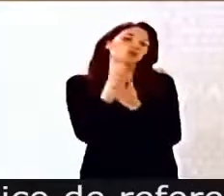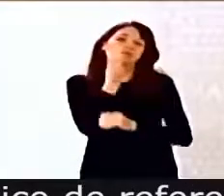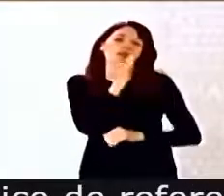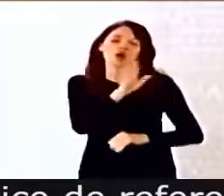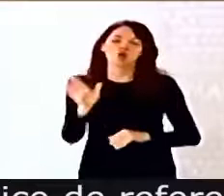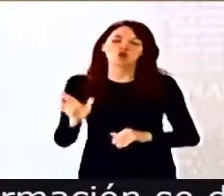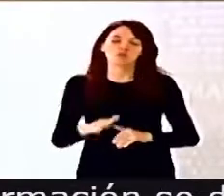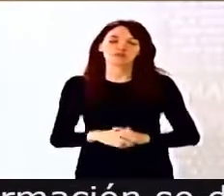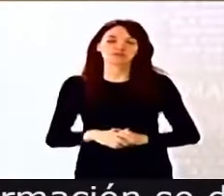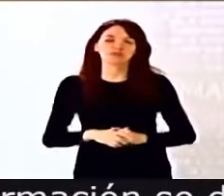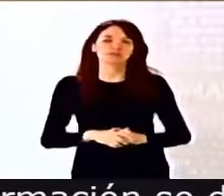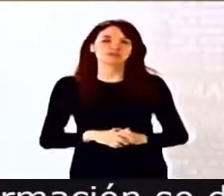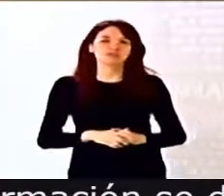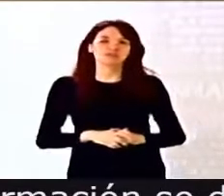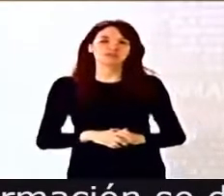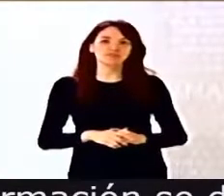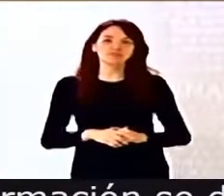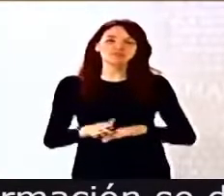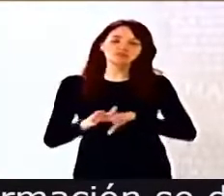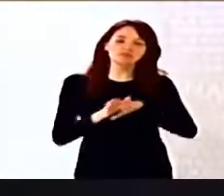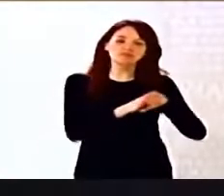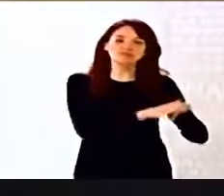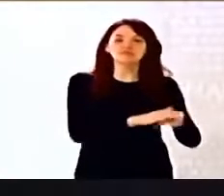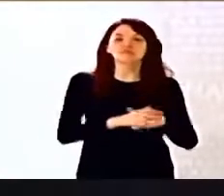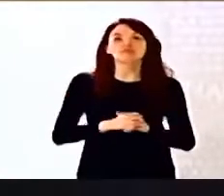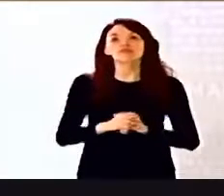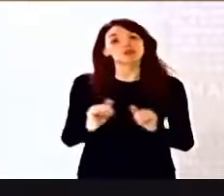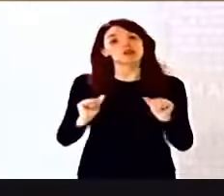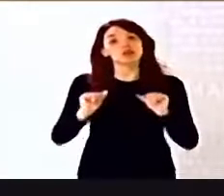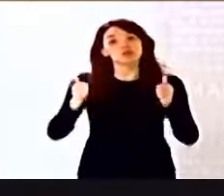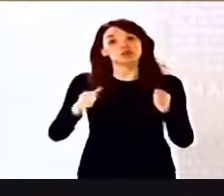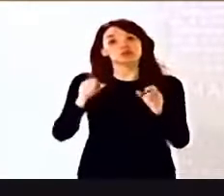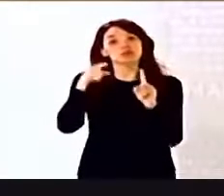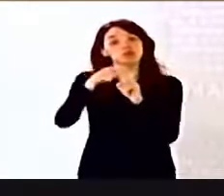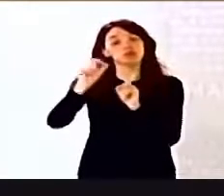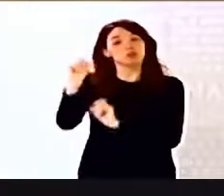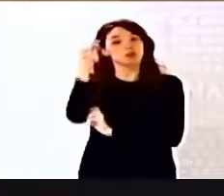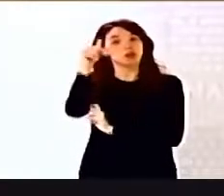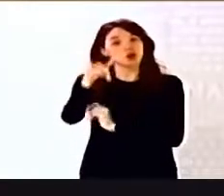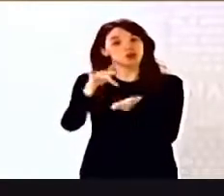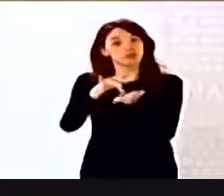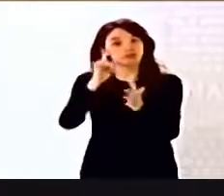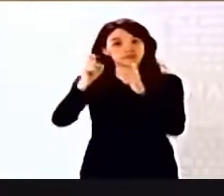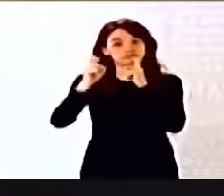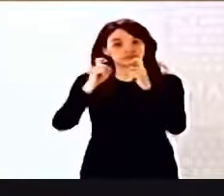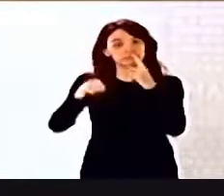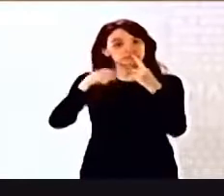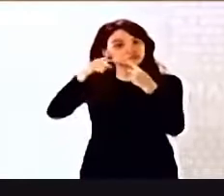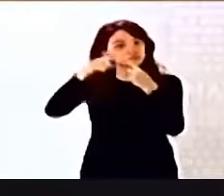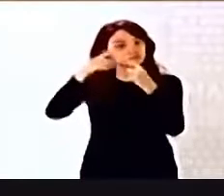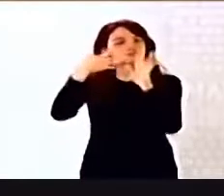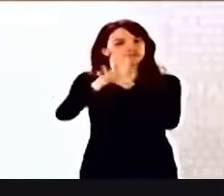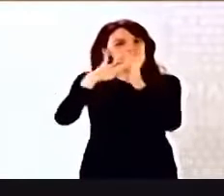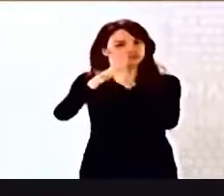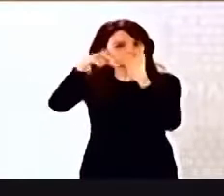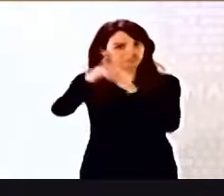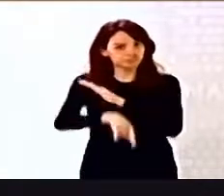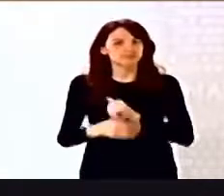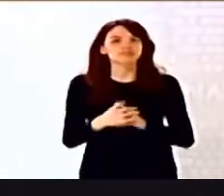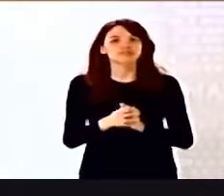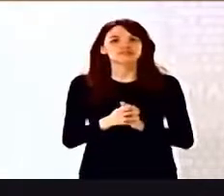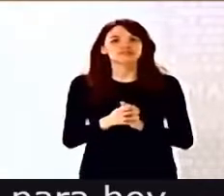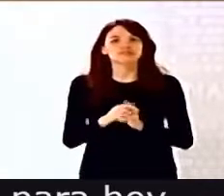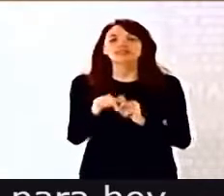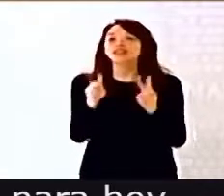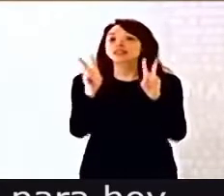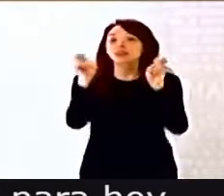muchísimo mejor. Paso a abordar el primero de los objetivos de la convocatoria de prensa para el día de hoy, que se refiere a los